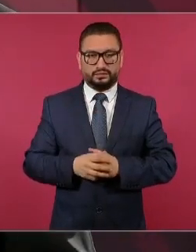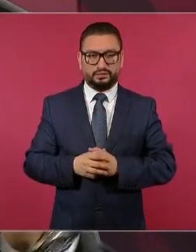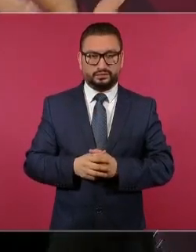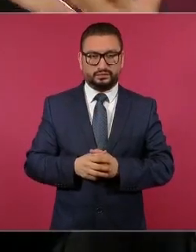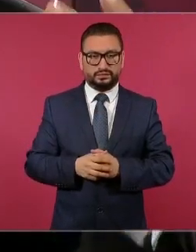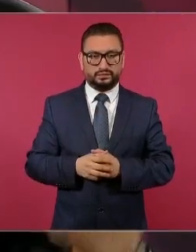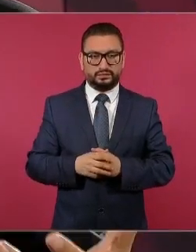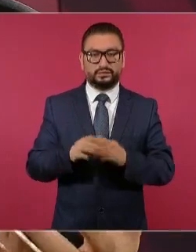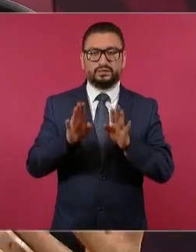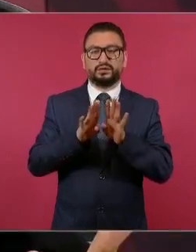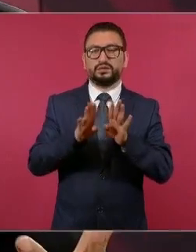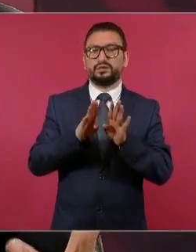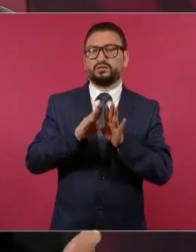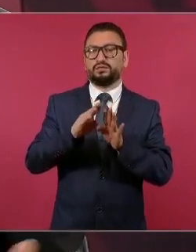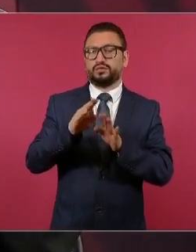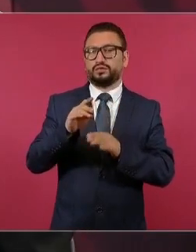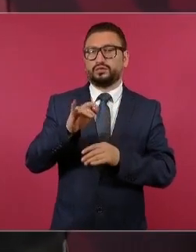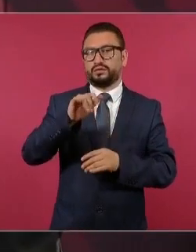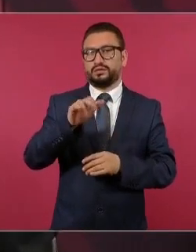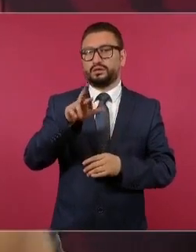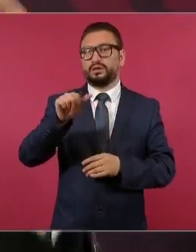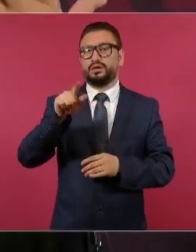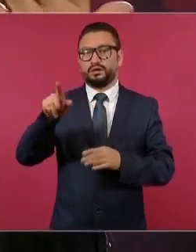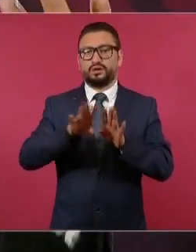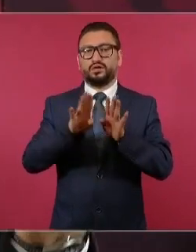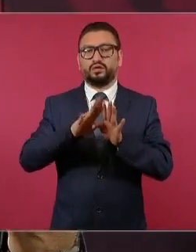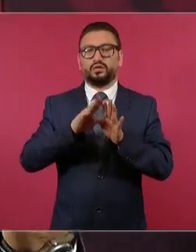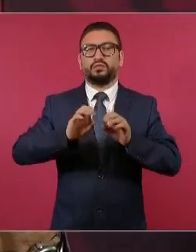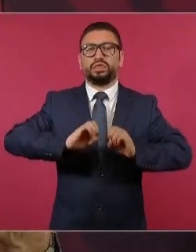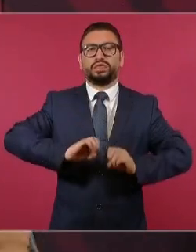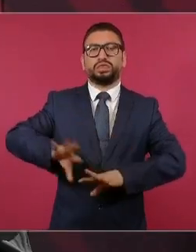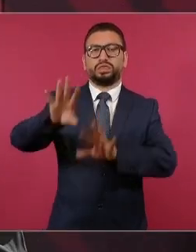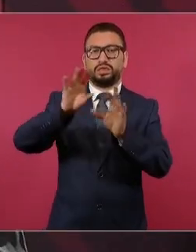¿Cómo sería el general Jara de consecuente